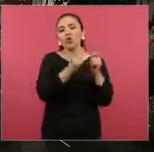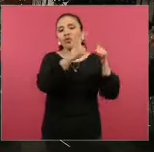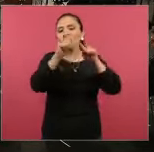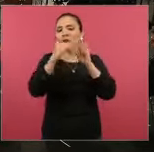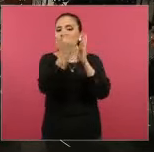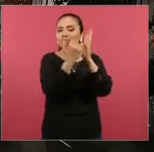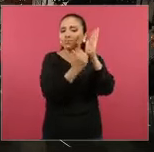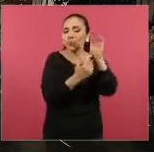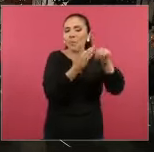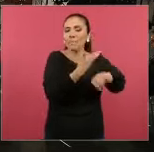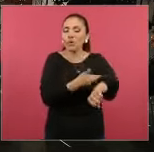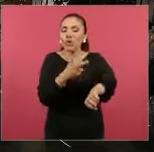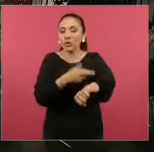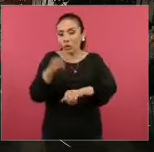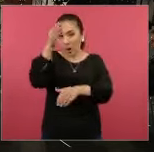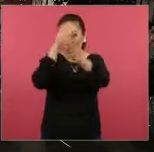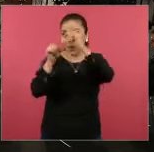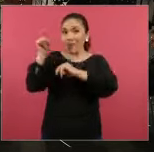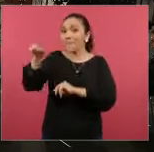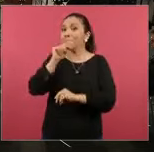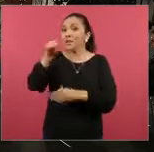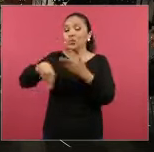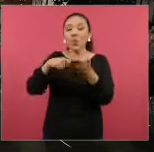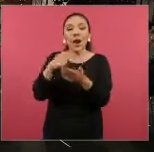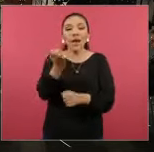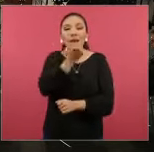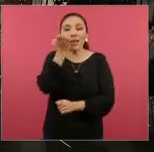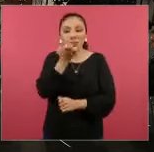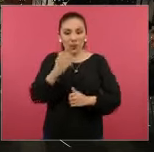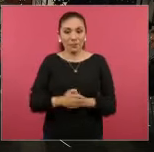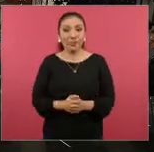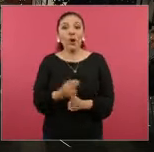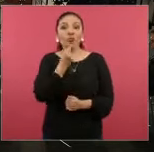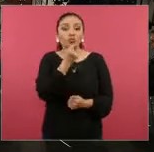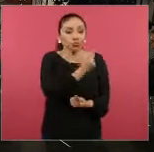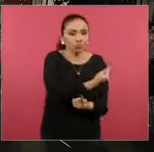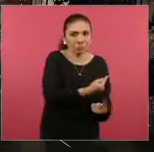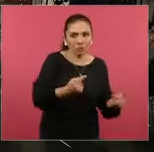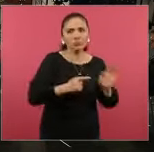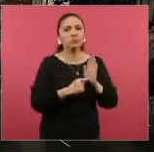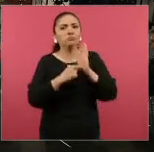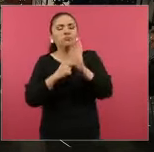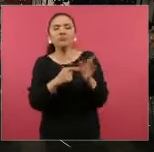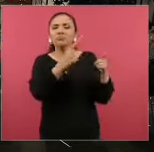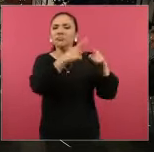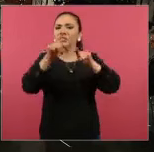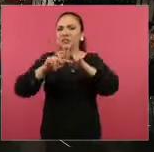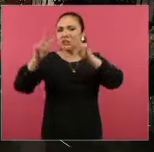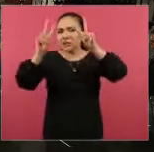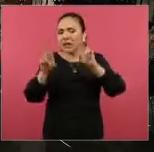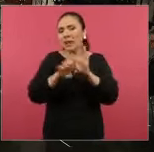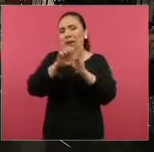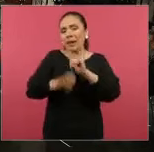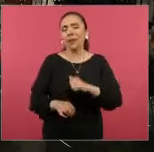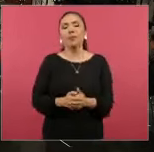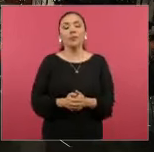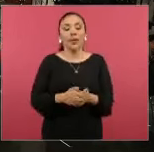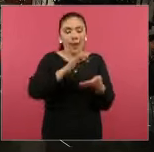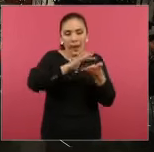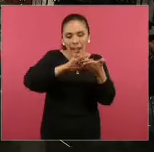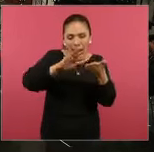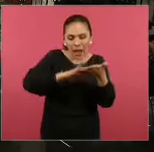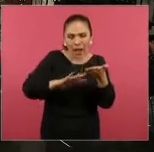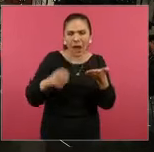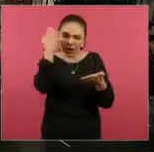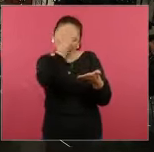contenidos y procesos de aprendizaje en esta escuela multigrado. Los niños y las niñas presentaron diferentes cuestiones, desde la lectura,